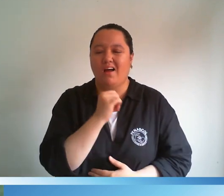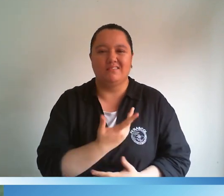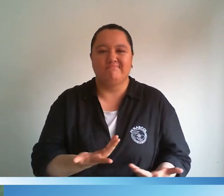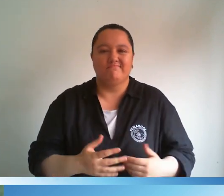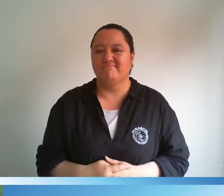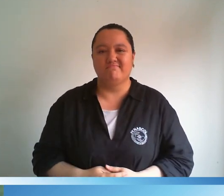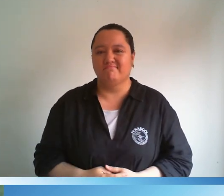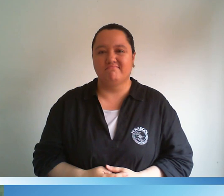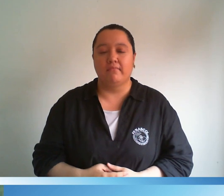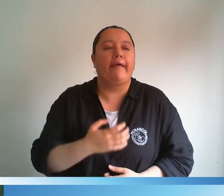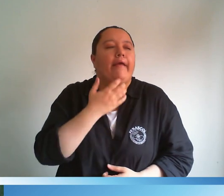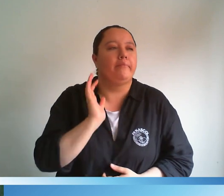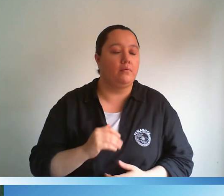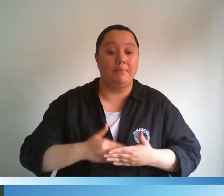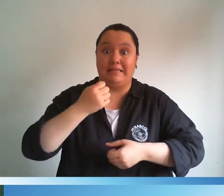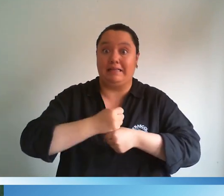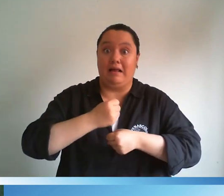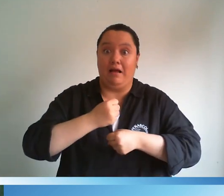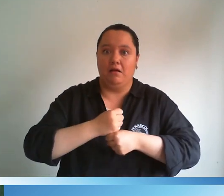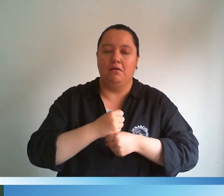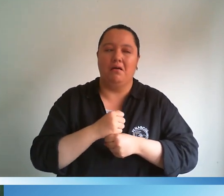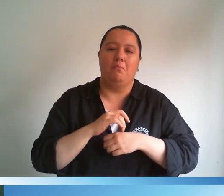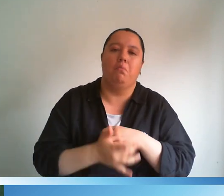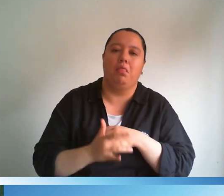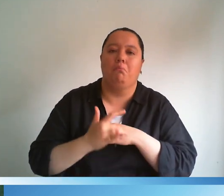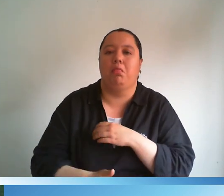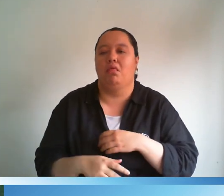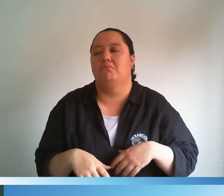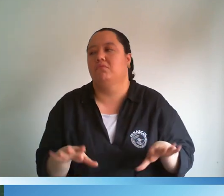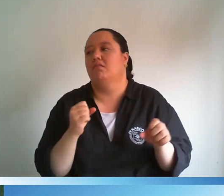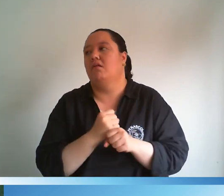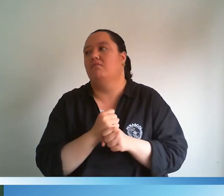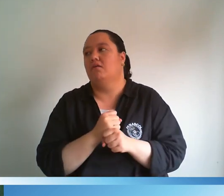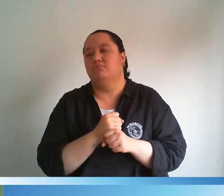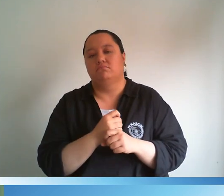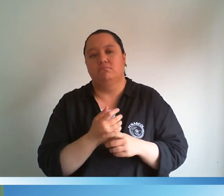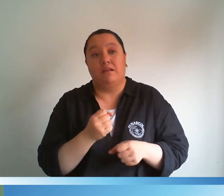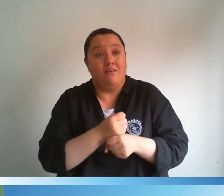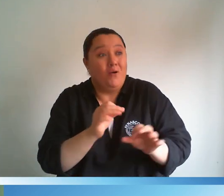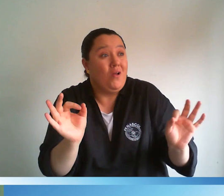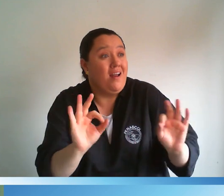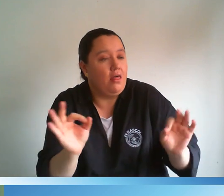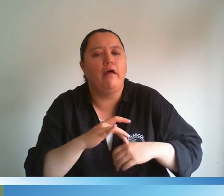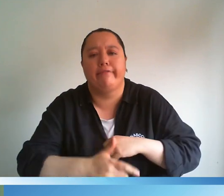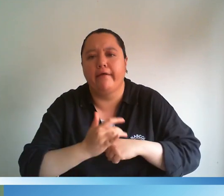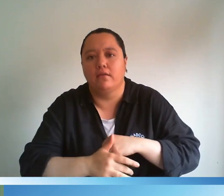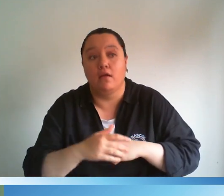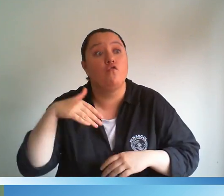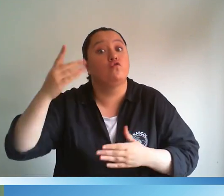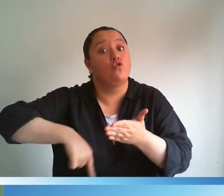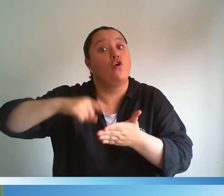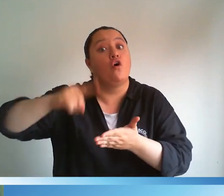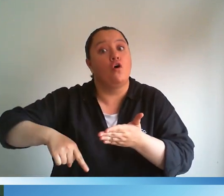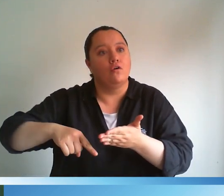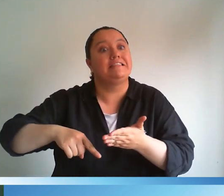cosas. Y si empieza llegando tarde, sin trabajar, imagínate lo que nos espera luego si lo